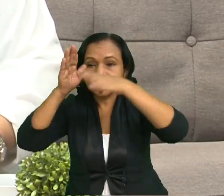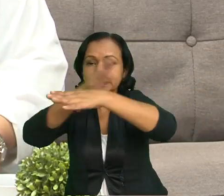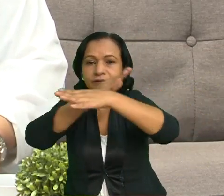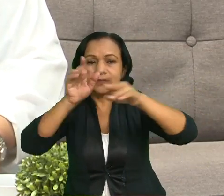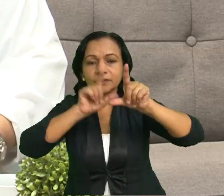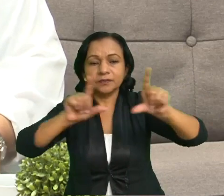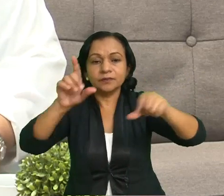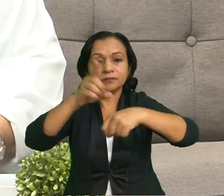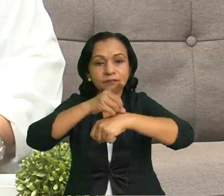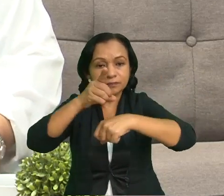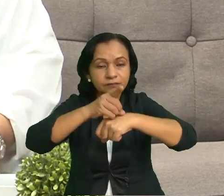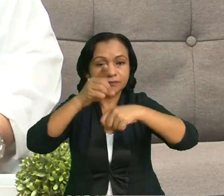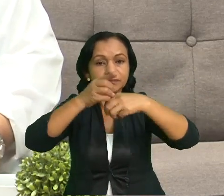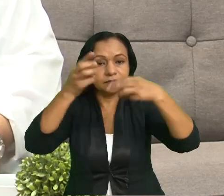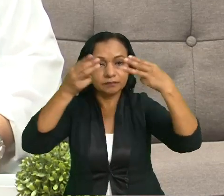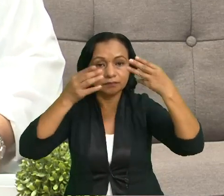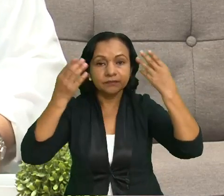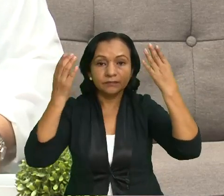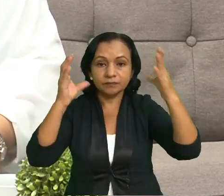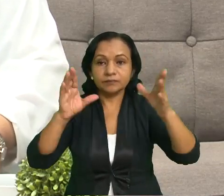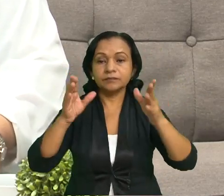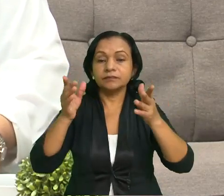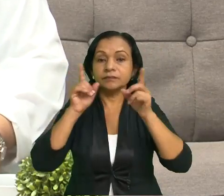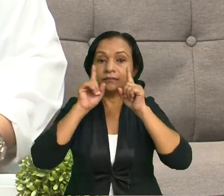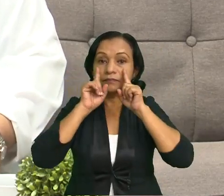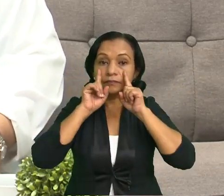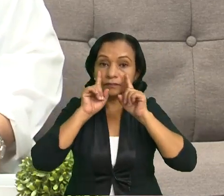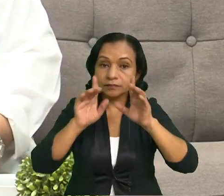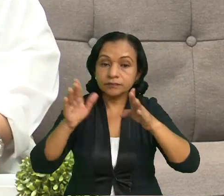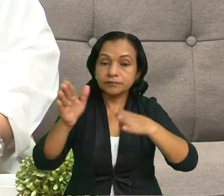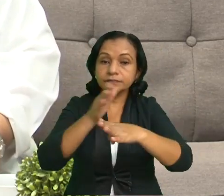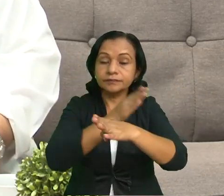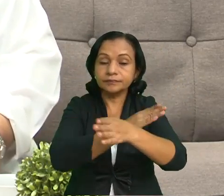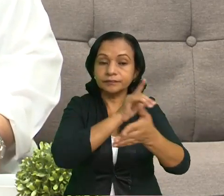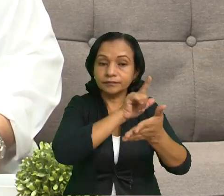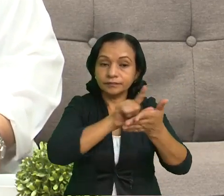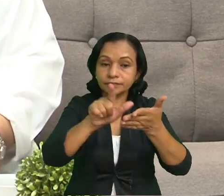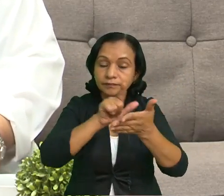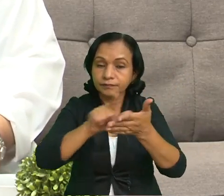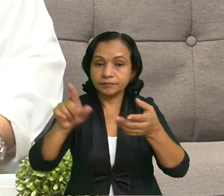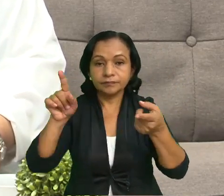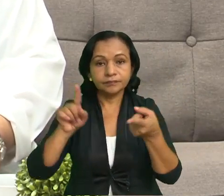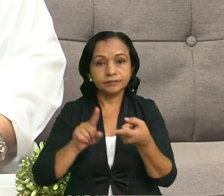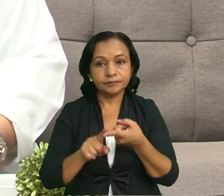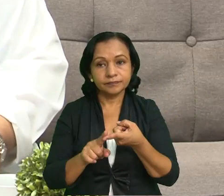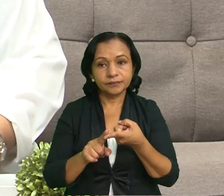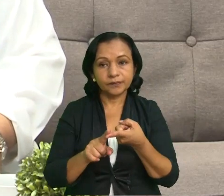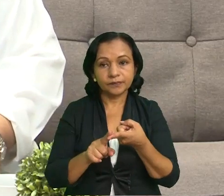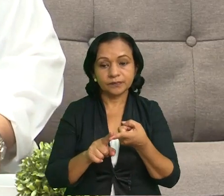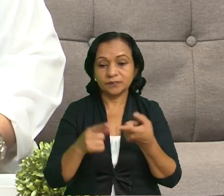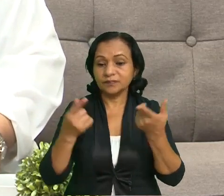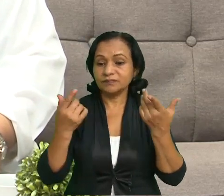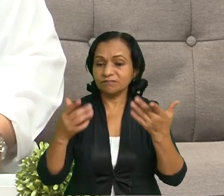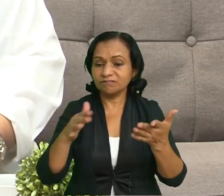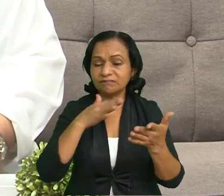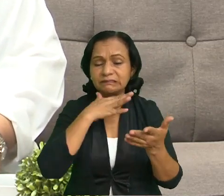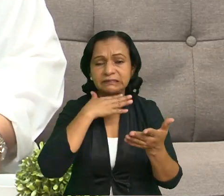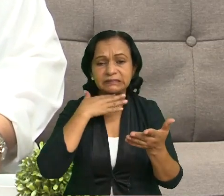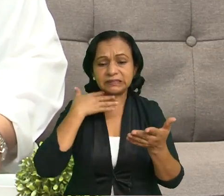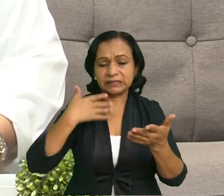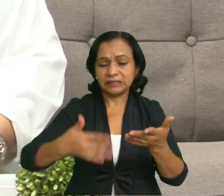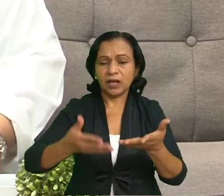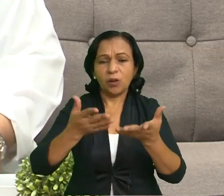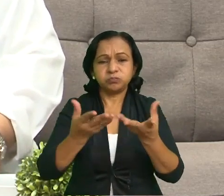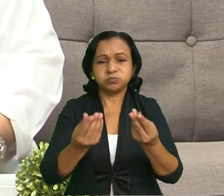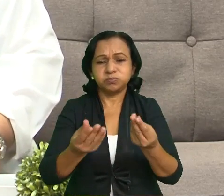sus hogares qué significa un proceso siempre de medidas preventivas por la limpieza de los mismos por el hecho de que van a estar en condiciones también de